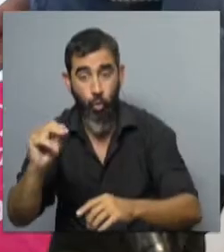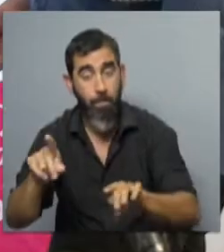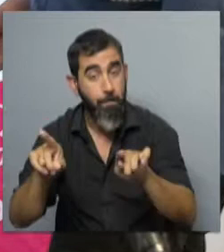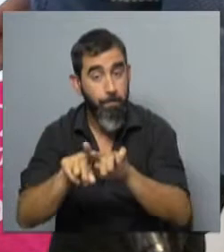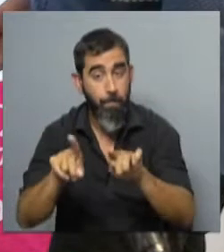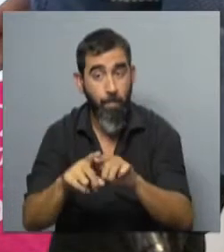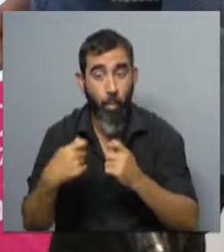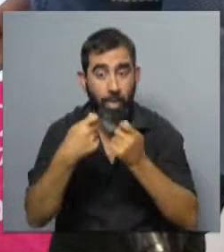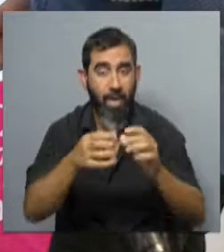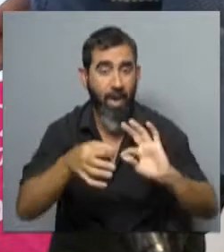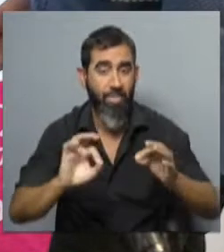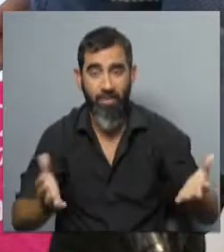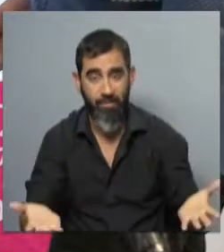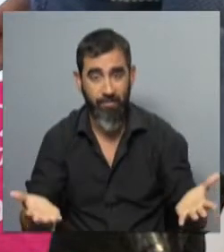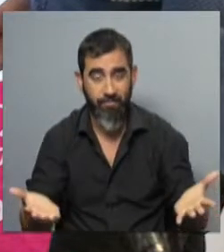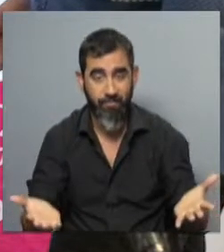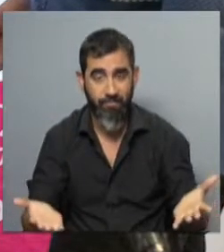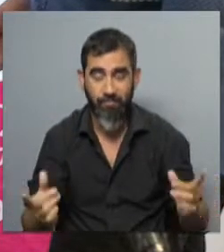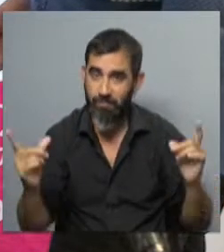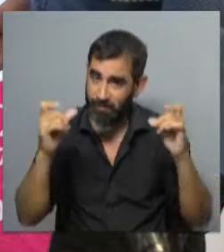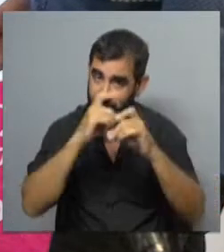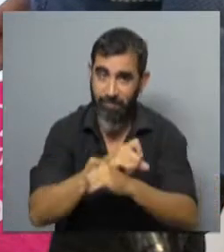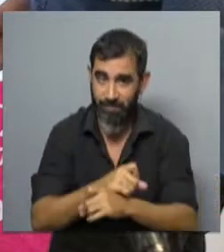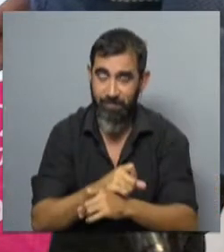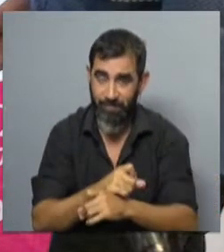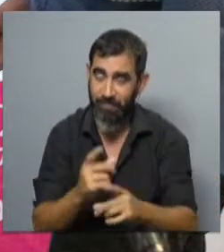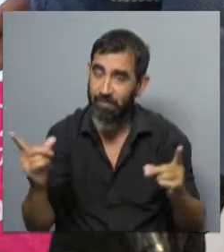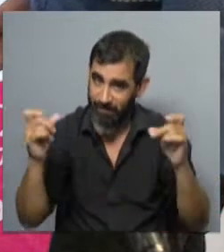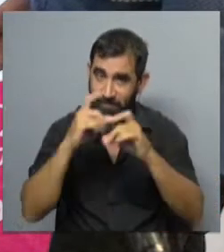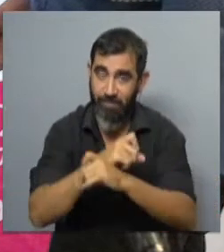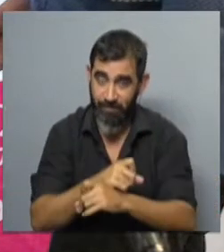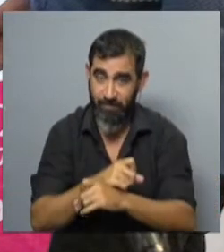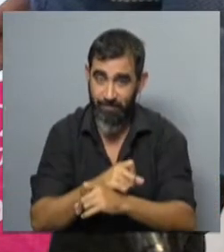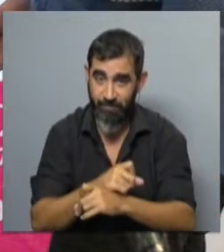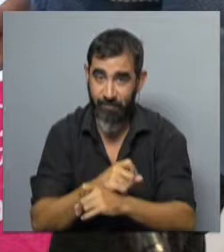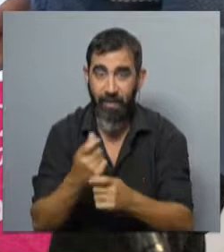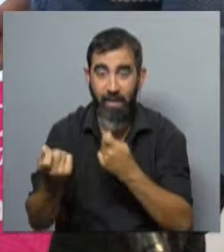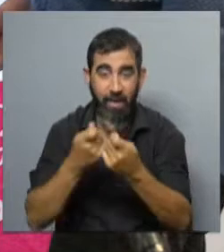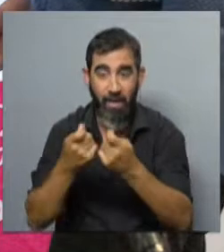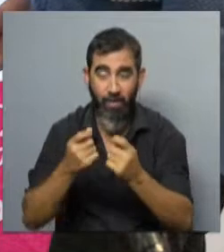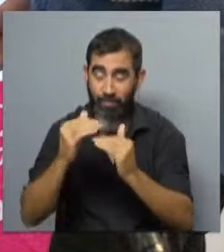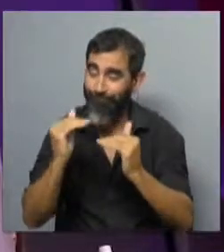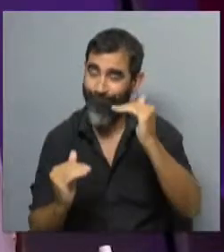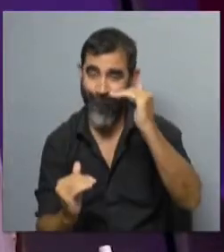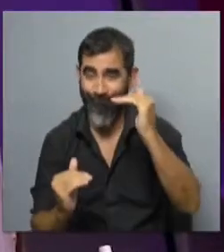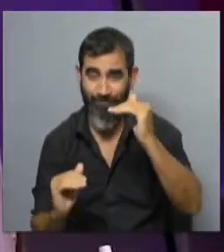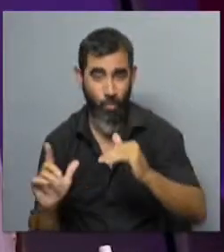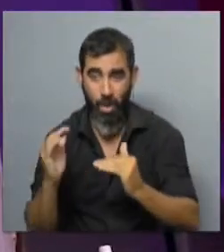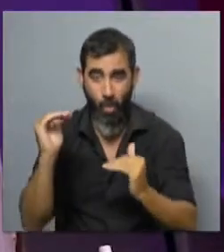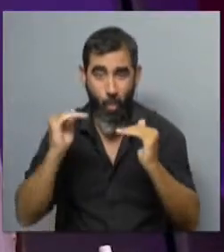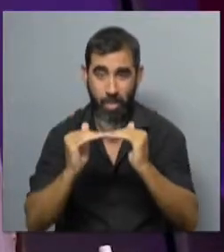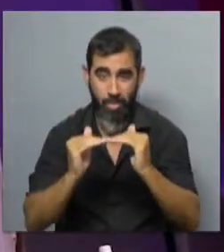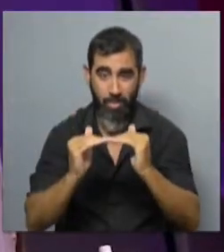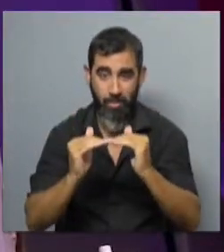mismos que otorgan la cadena. Está bravo, está bravo. Es una negociación desigual. Van